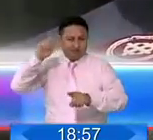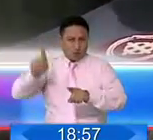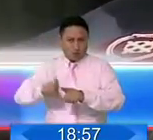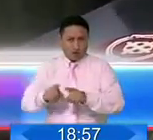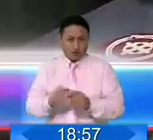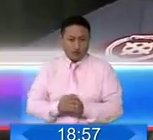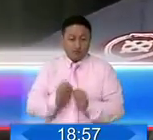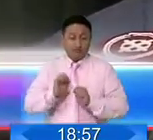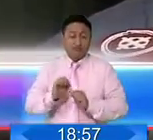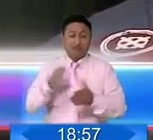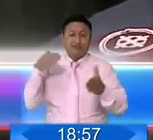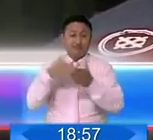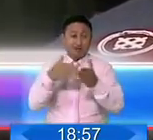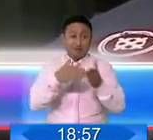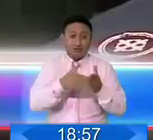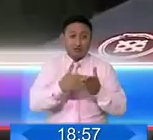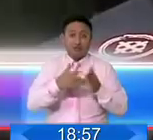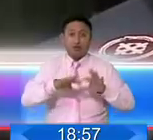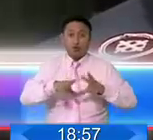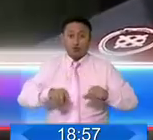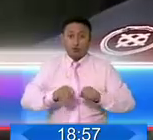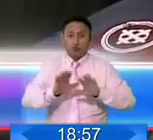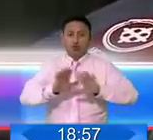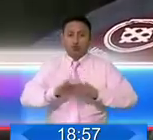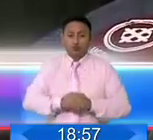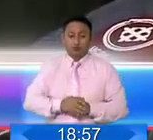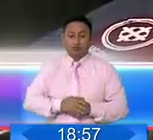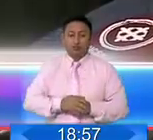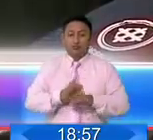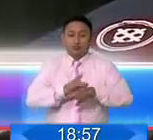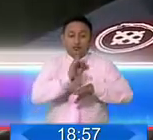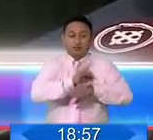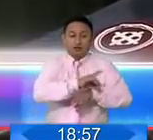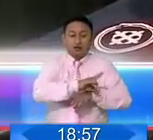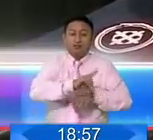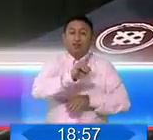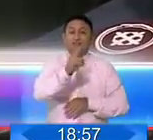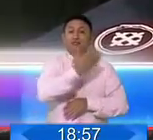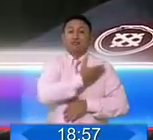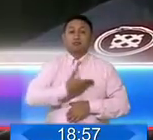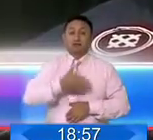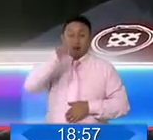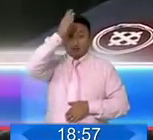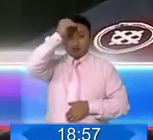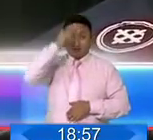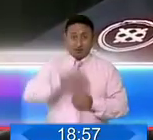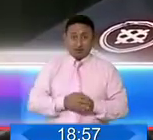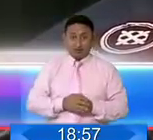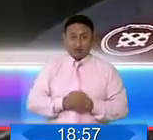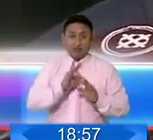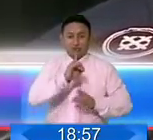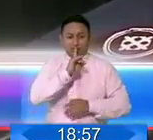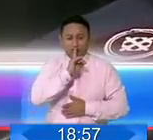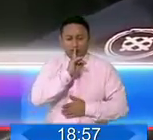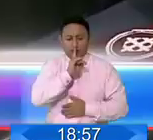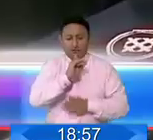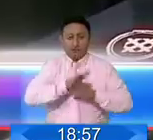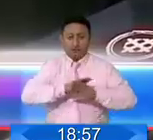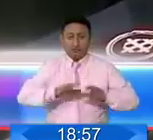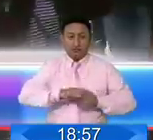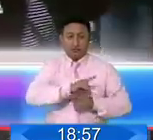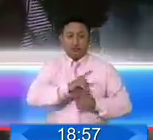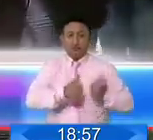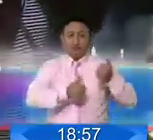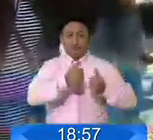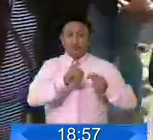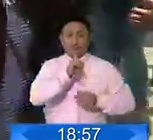no atacar la corrupción de Glass en la segunda vuelta para evitar un daño a su